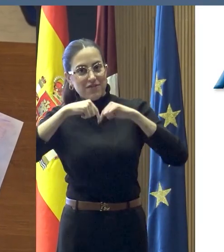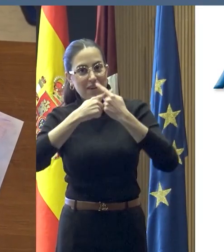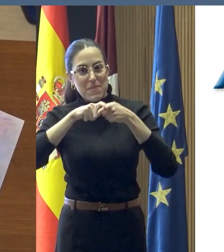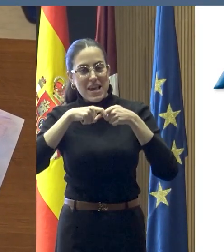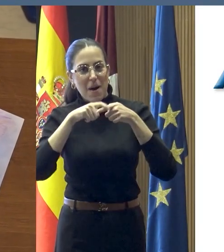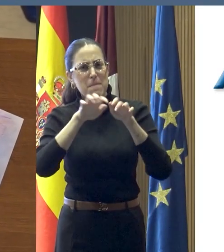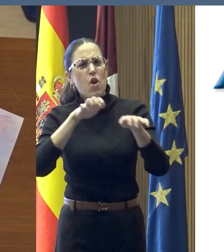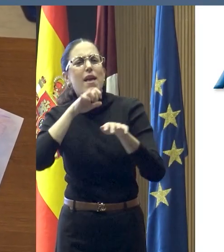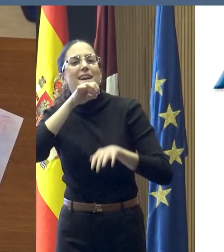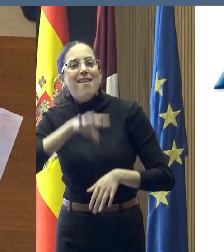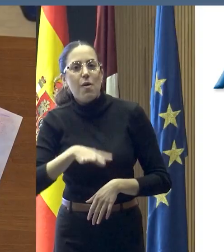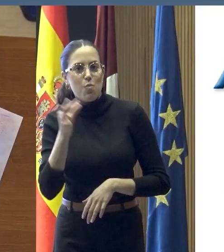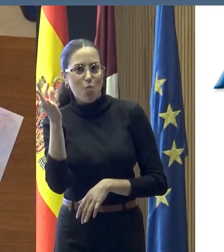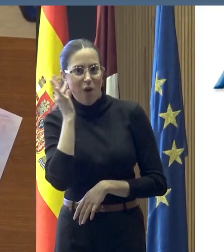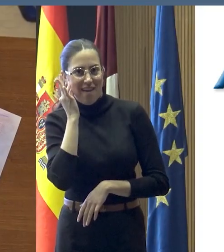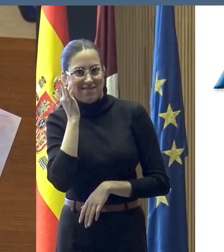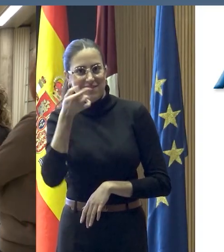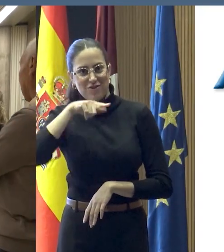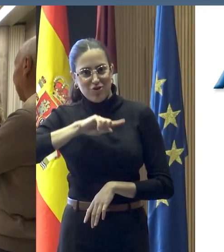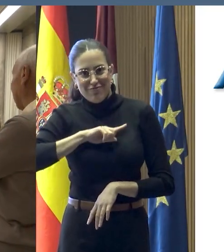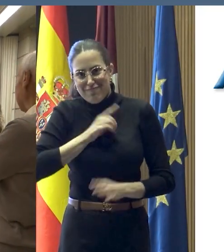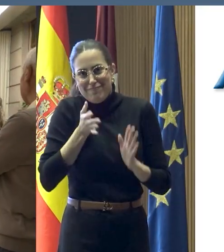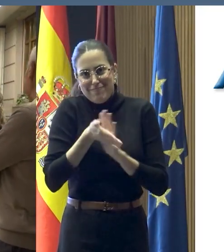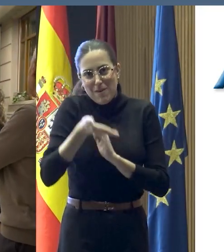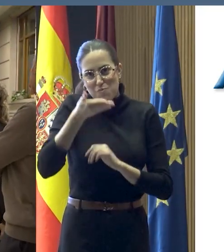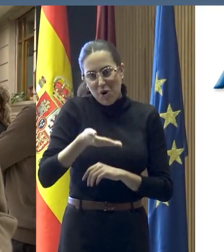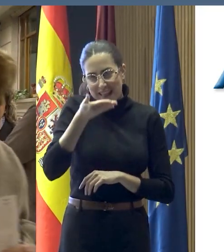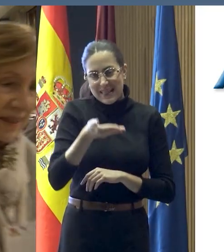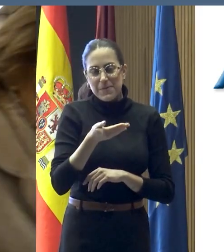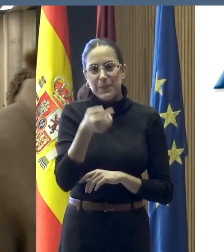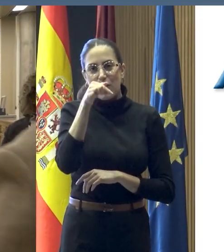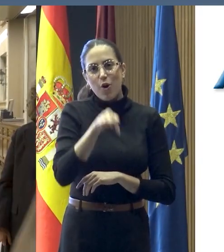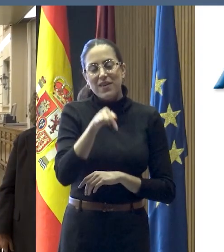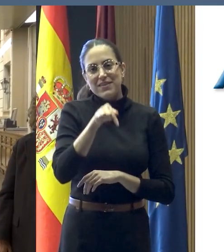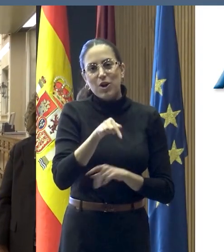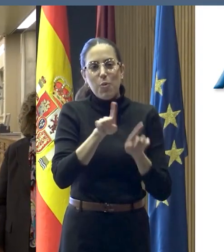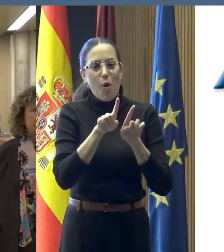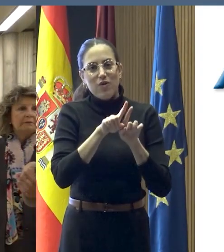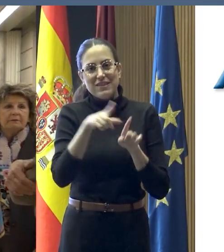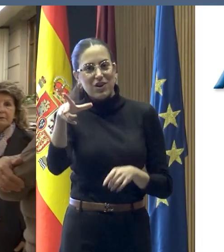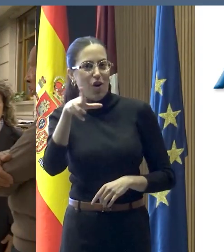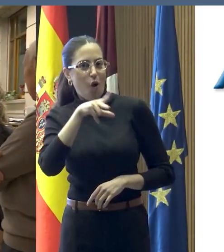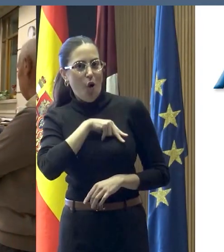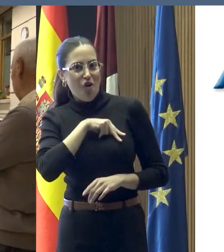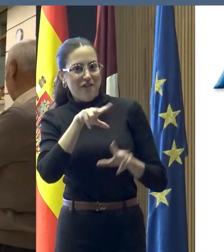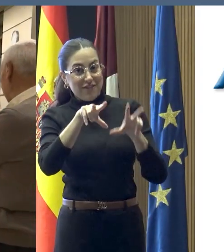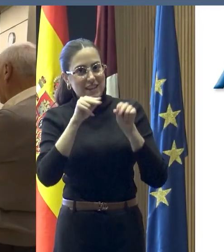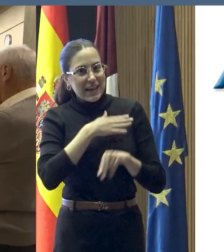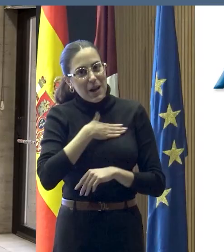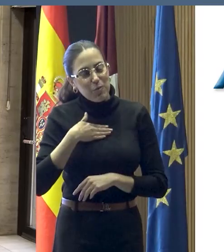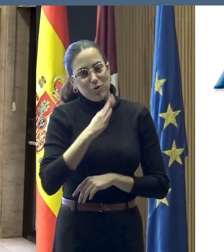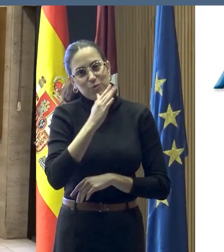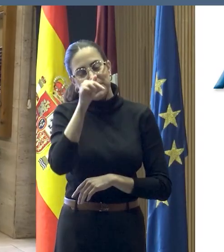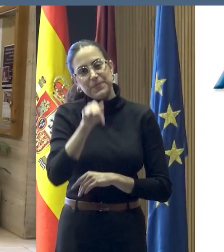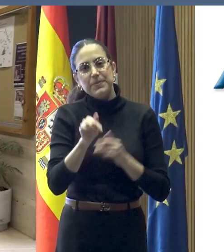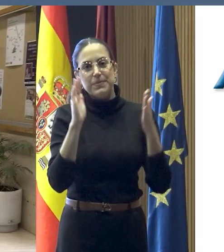además importantes e imprescindibles para nosotros. Y hoy queremos ponerle el broche de oro a este bloque de conferencias que